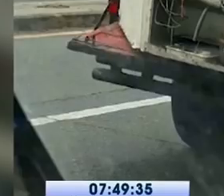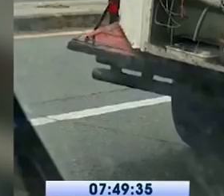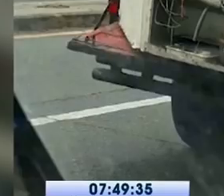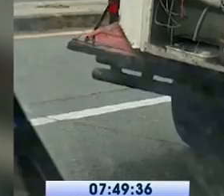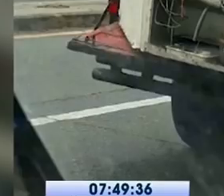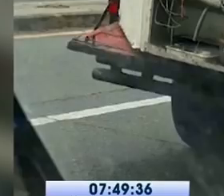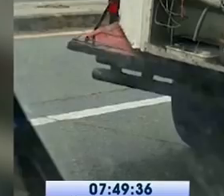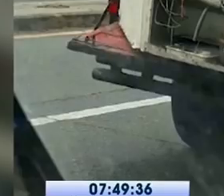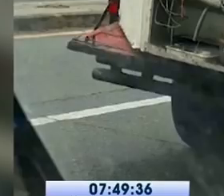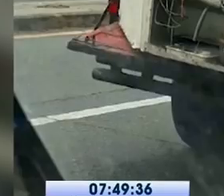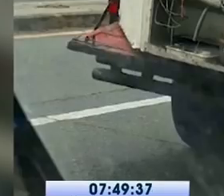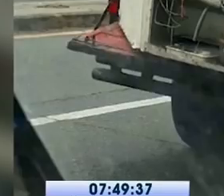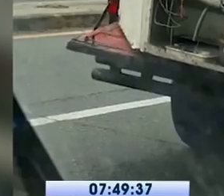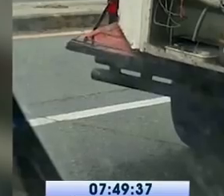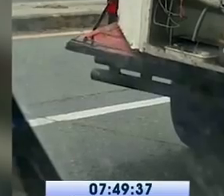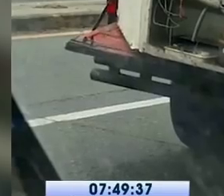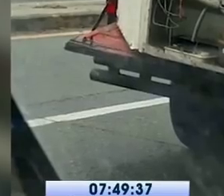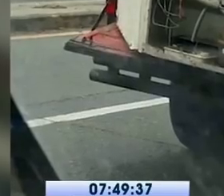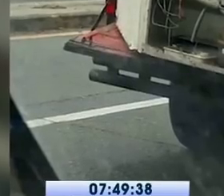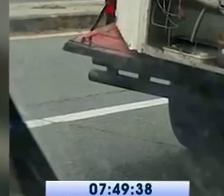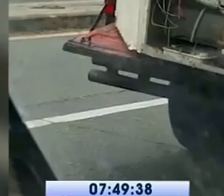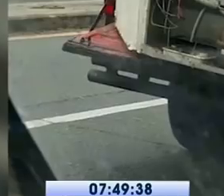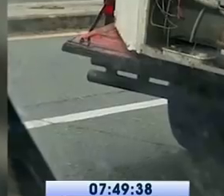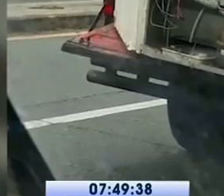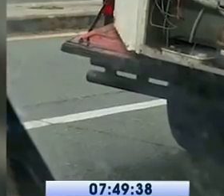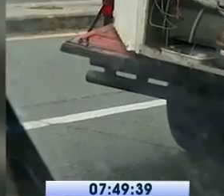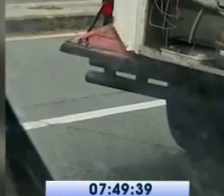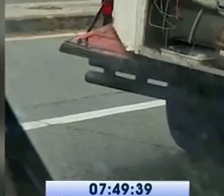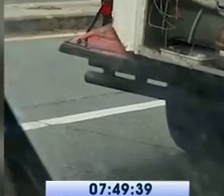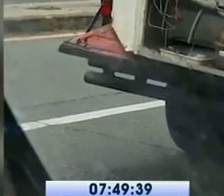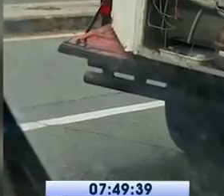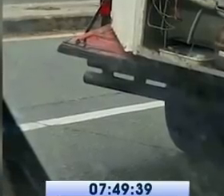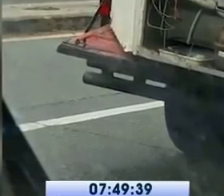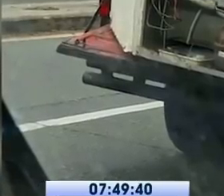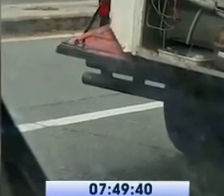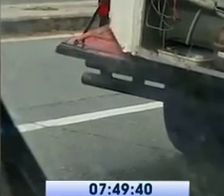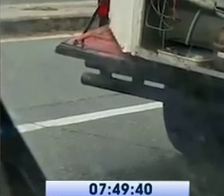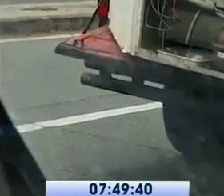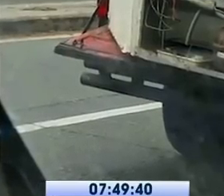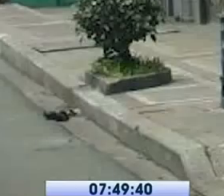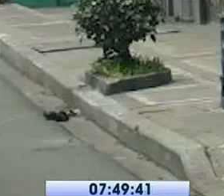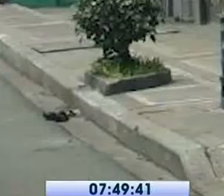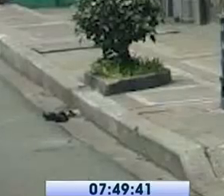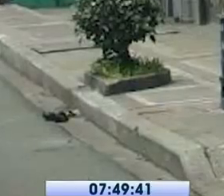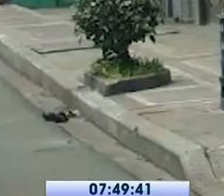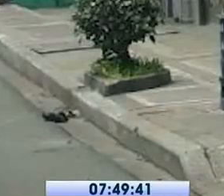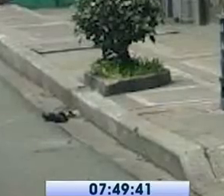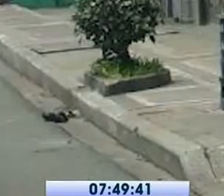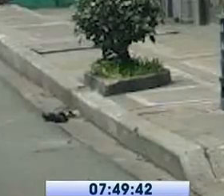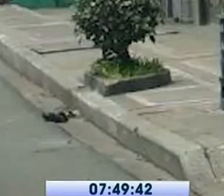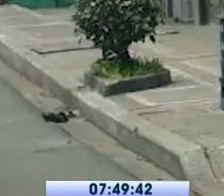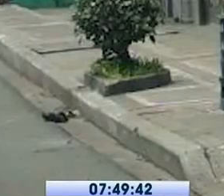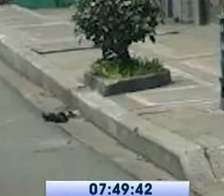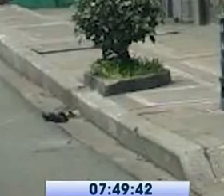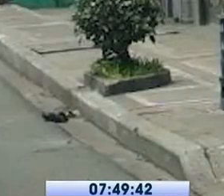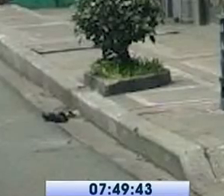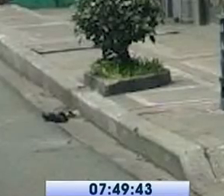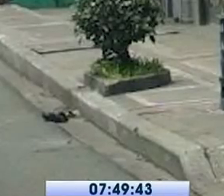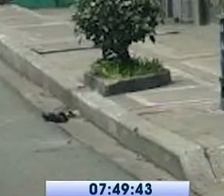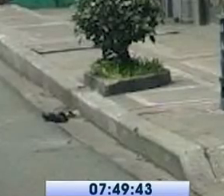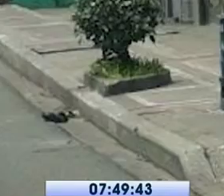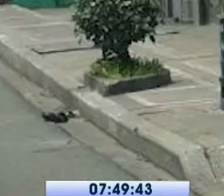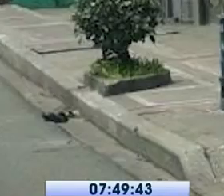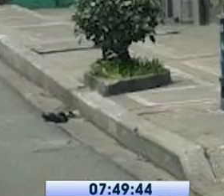pero en todo caso lo importante es precautelar la seguridad de los bienes que lleva y, por supuesto,